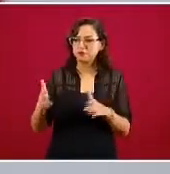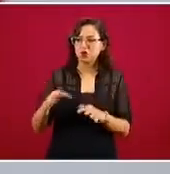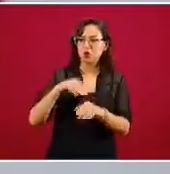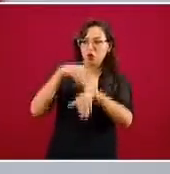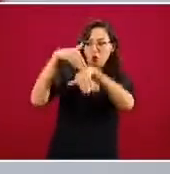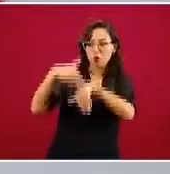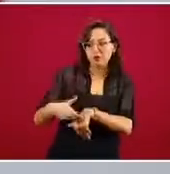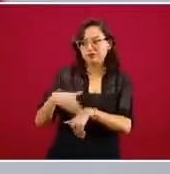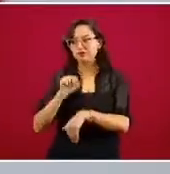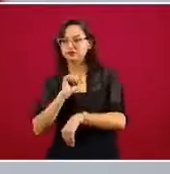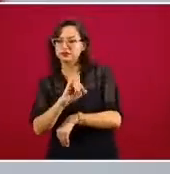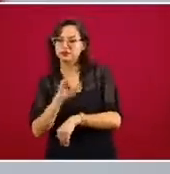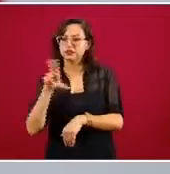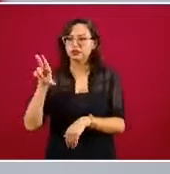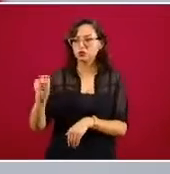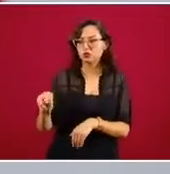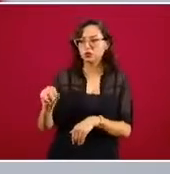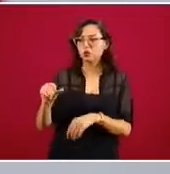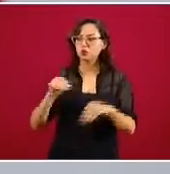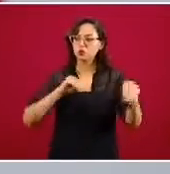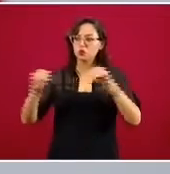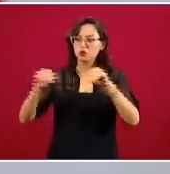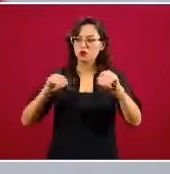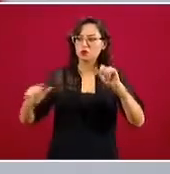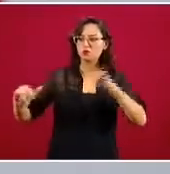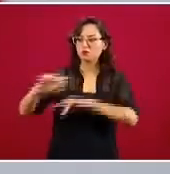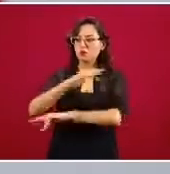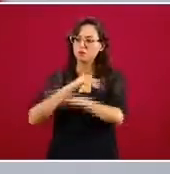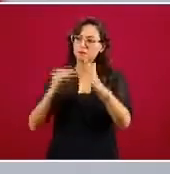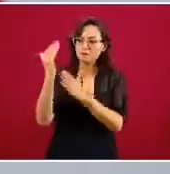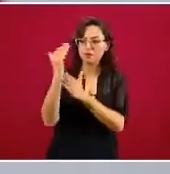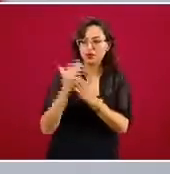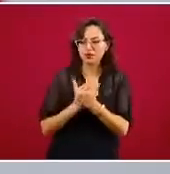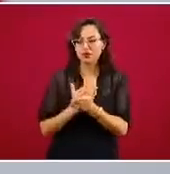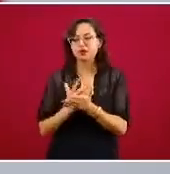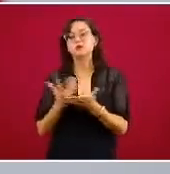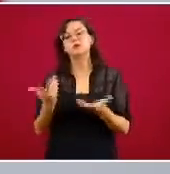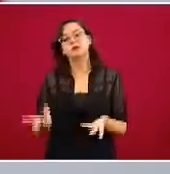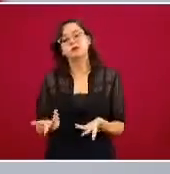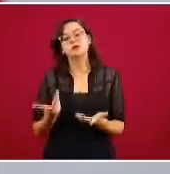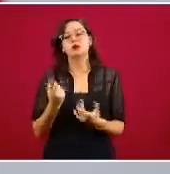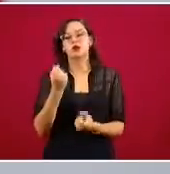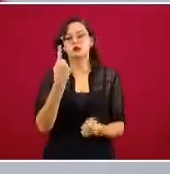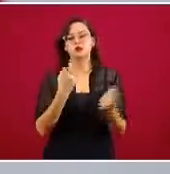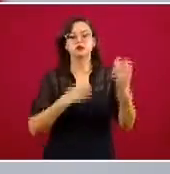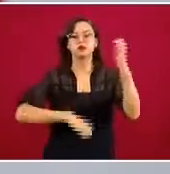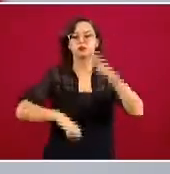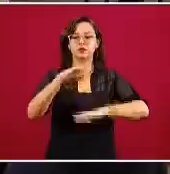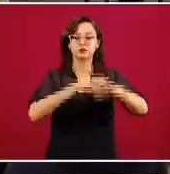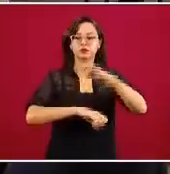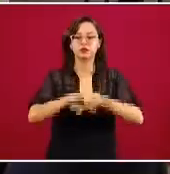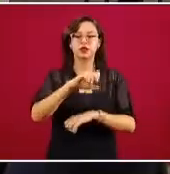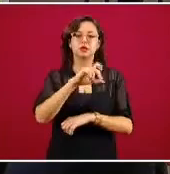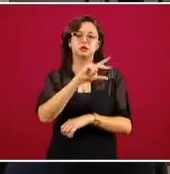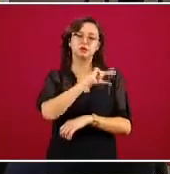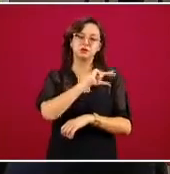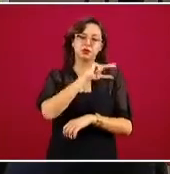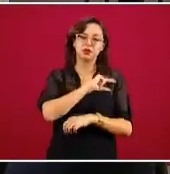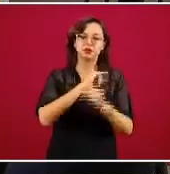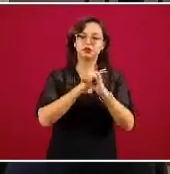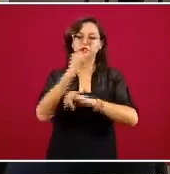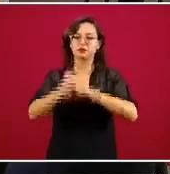de las medidas a través de la reducción de la movilidad. En algunos casos son empresas privadas, incluso